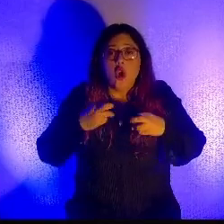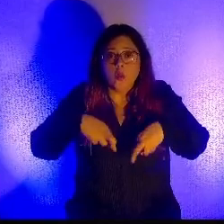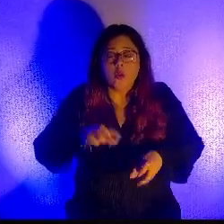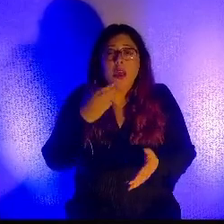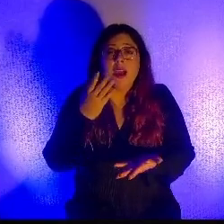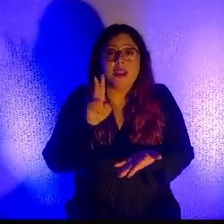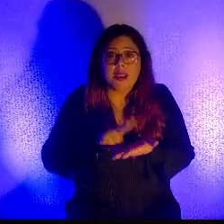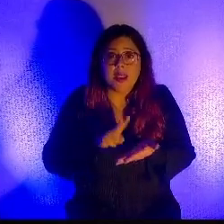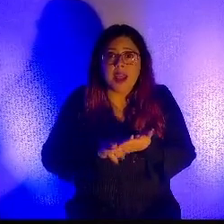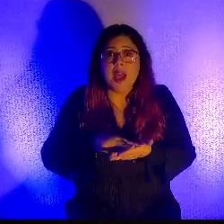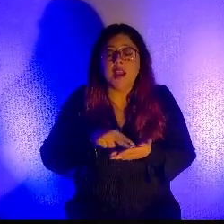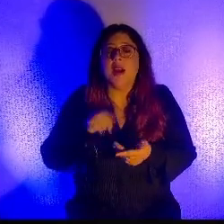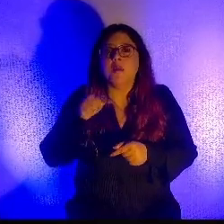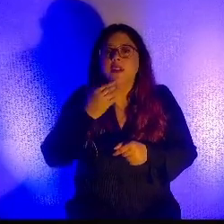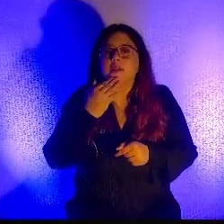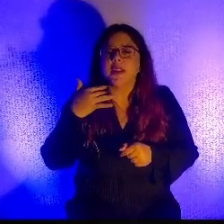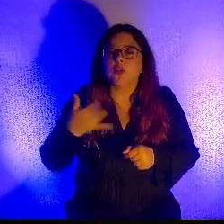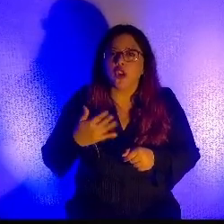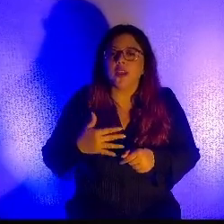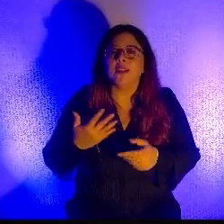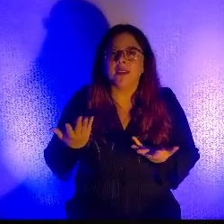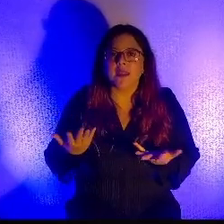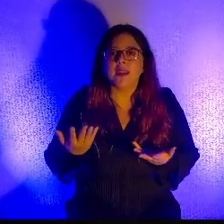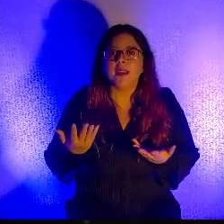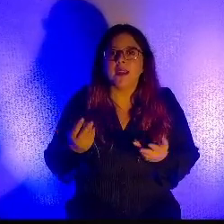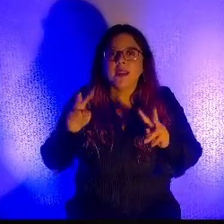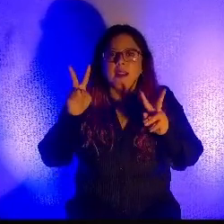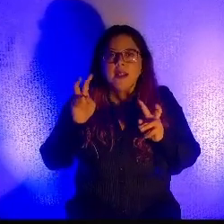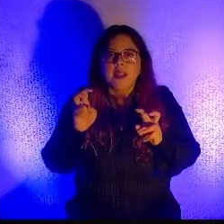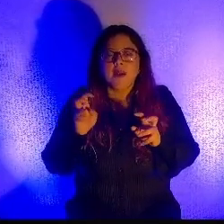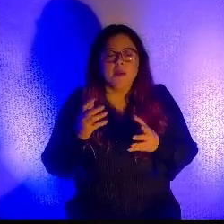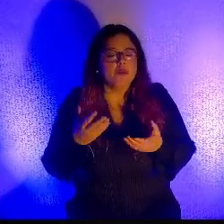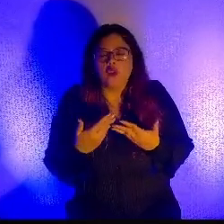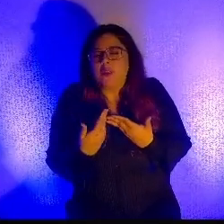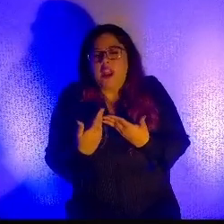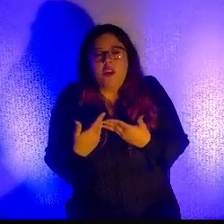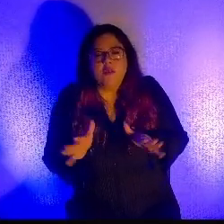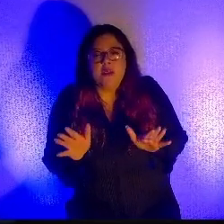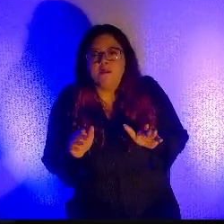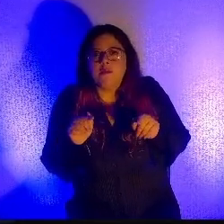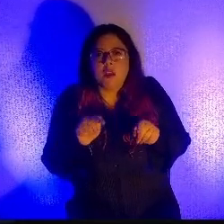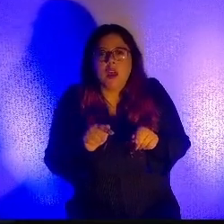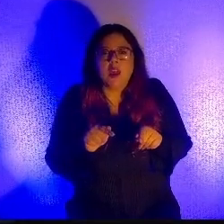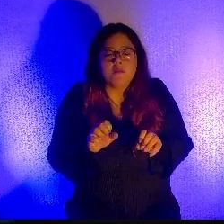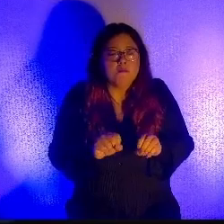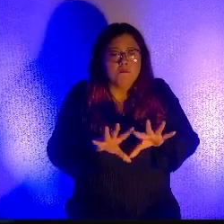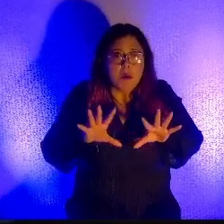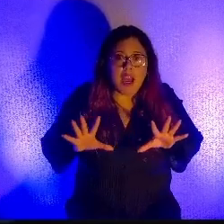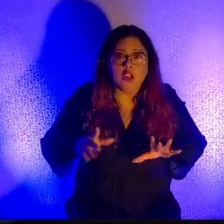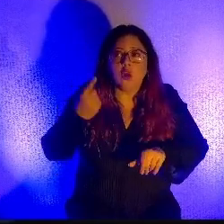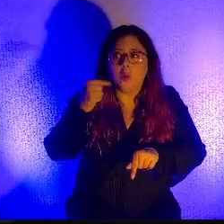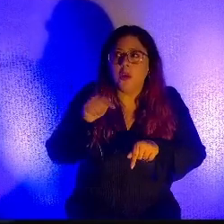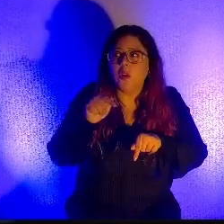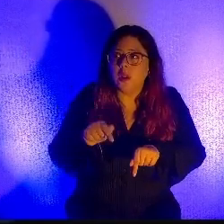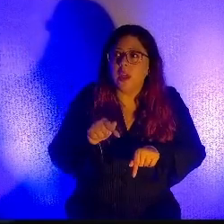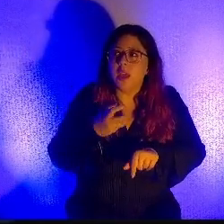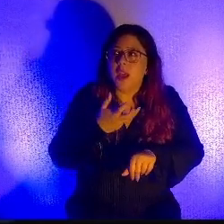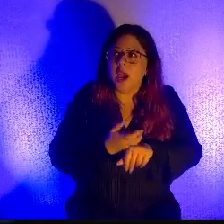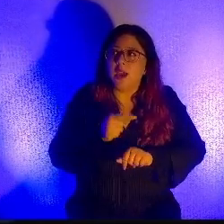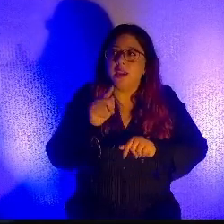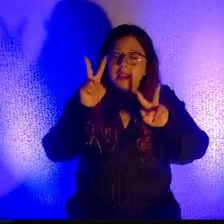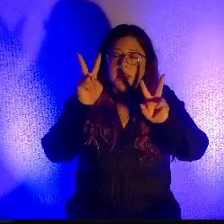del concepto es importante hablar de la práctica No importa el tamaño del impacto que generas pero las acciones son más importantes no y aquí